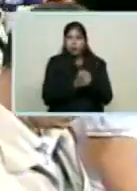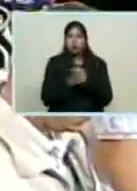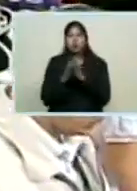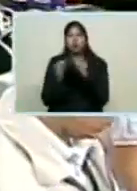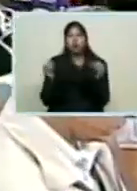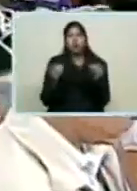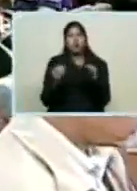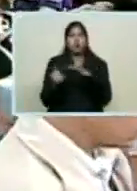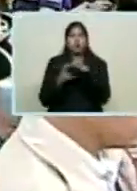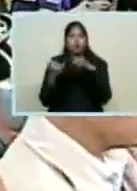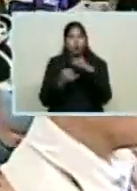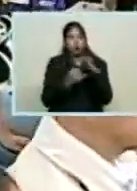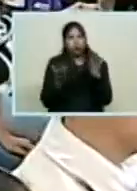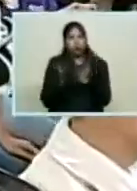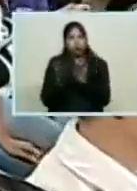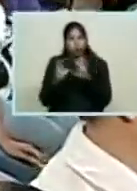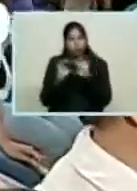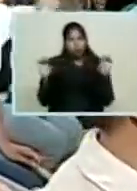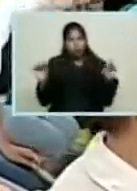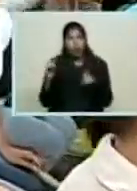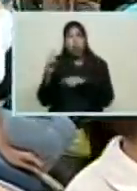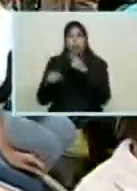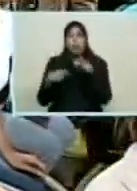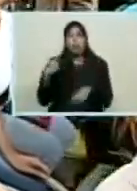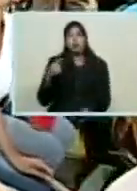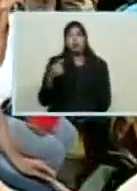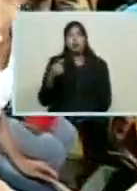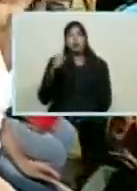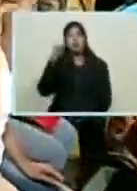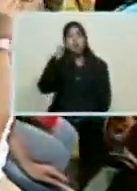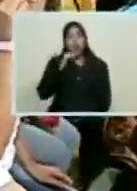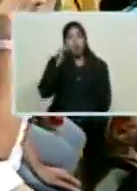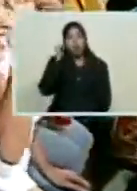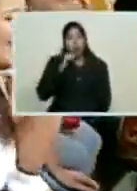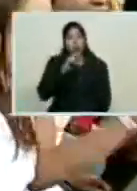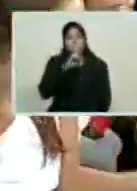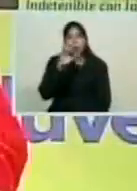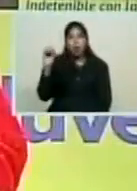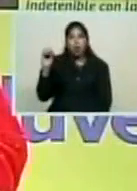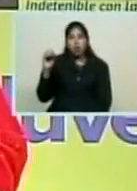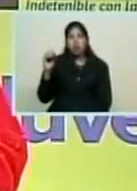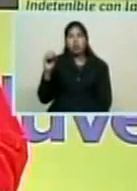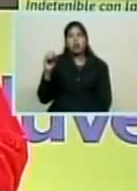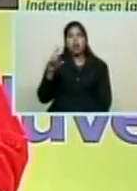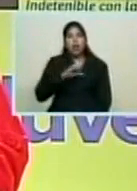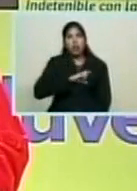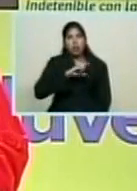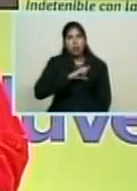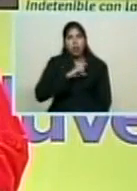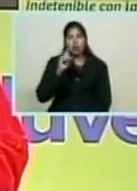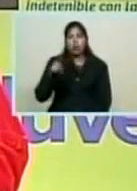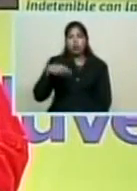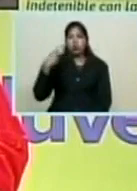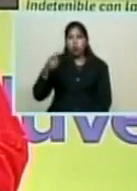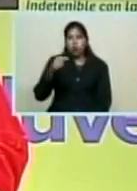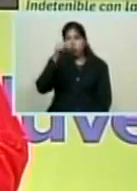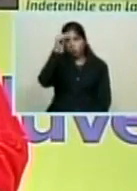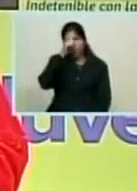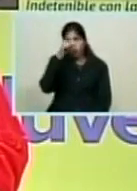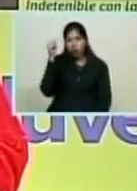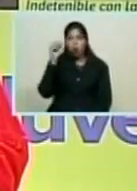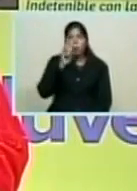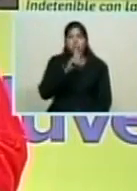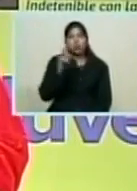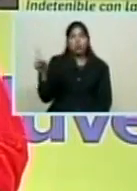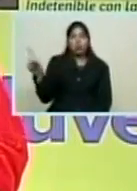Nacional, desde el próximo sábado 20 de enero y domingo 21 de enero, yo los llamo a